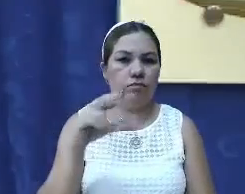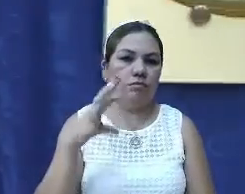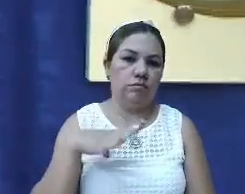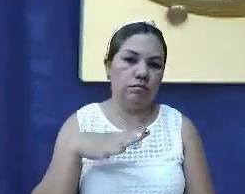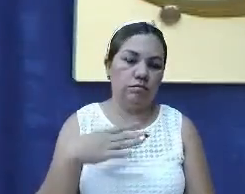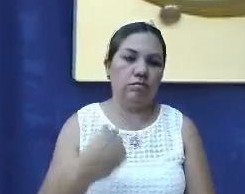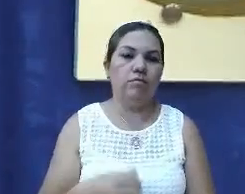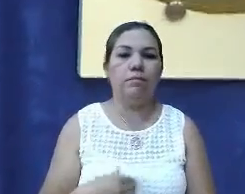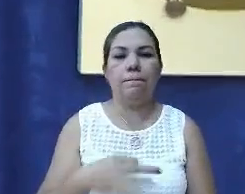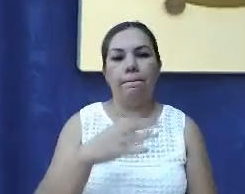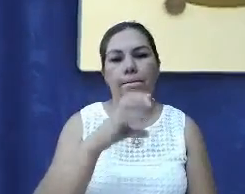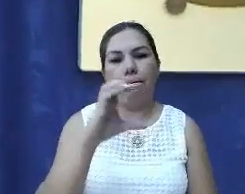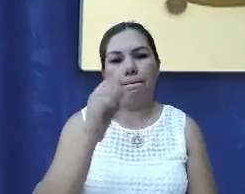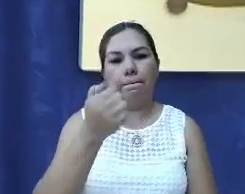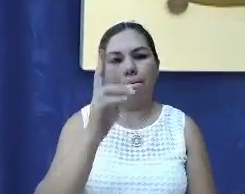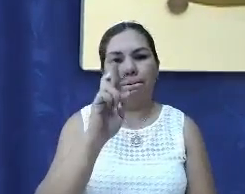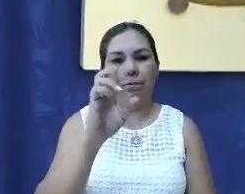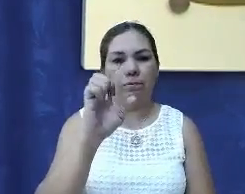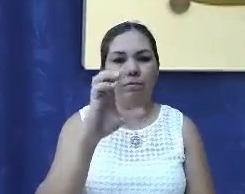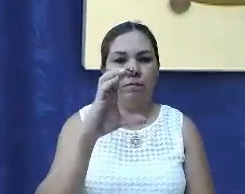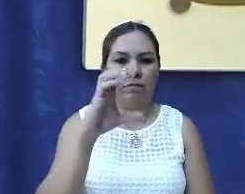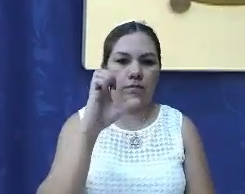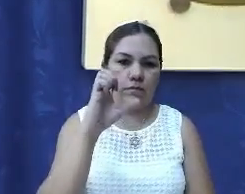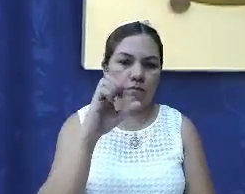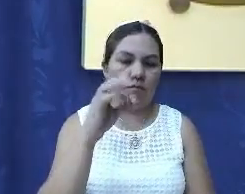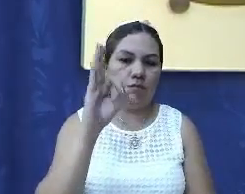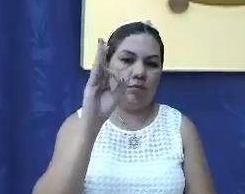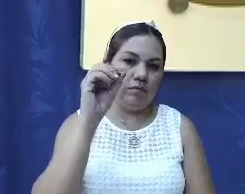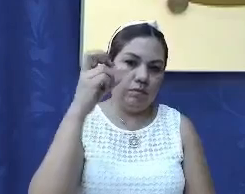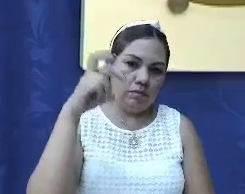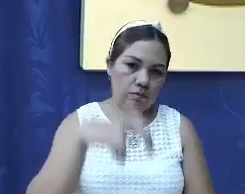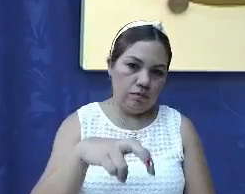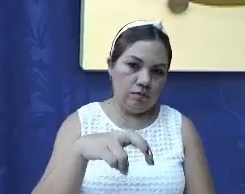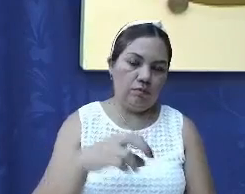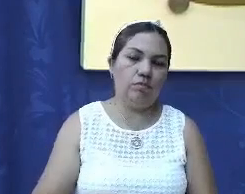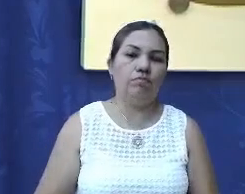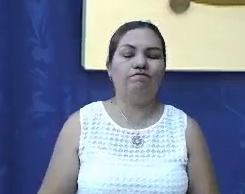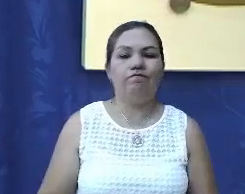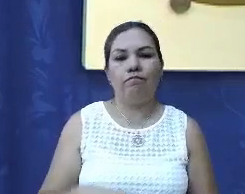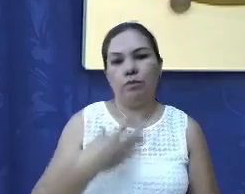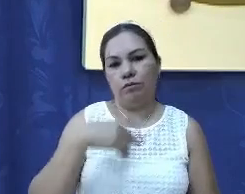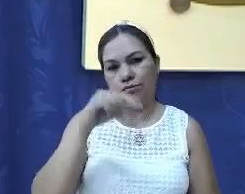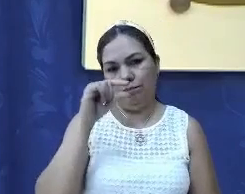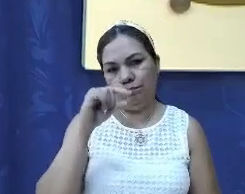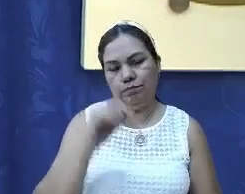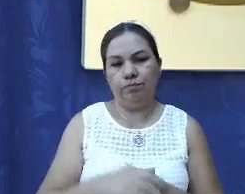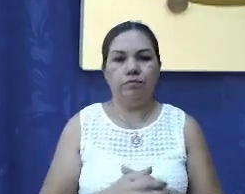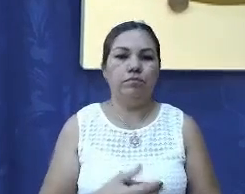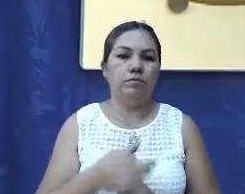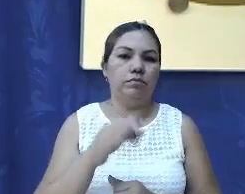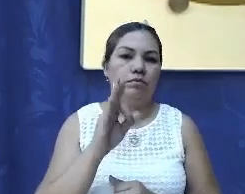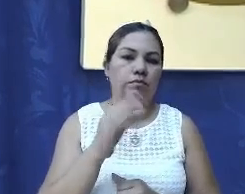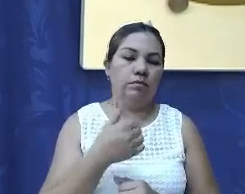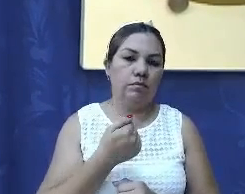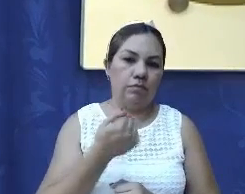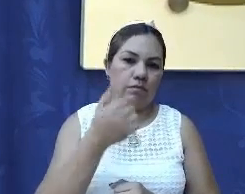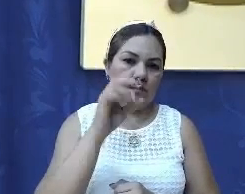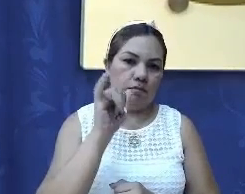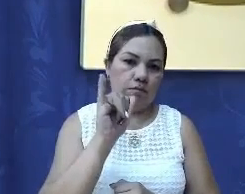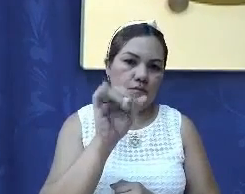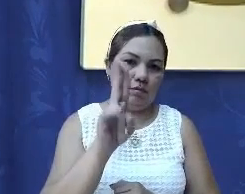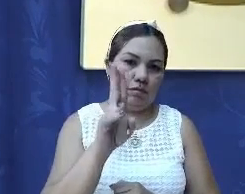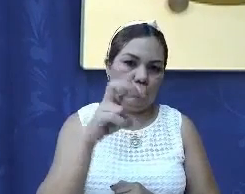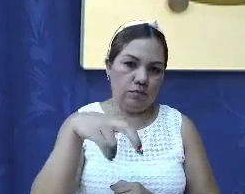don. Y los que tienen el don de discernimiento son gente muy consagrada, gente de ayuno y